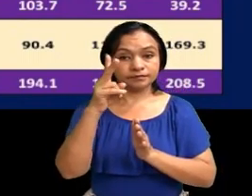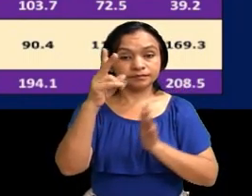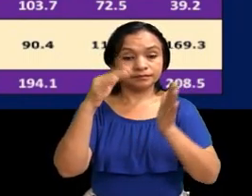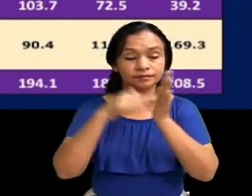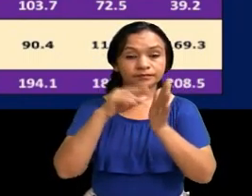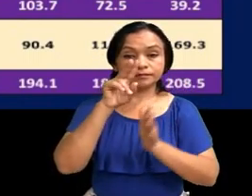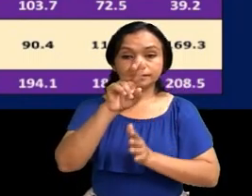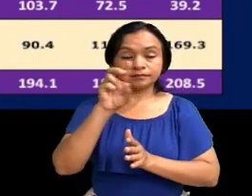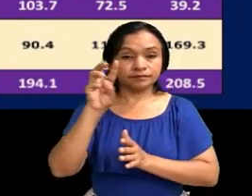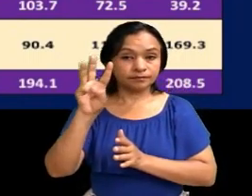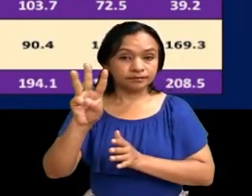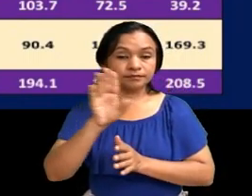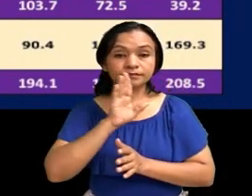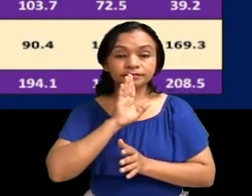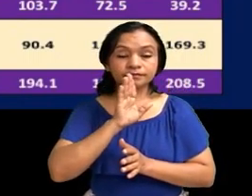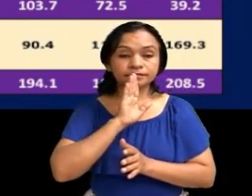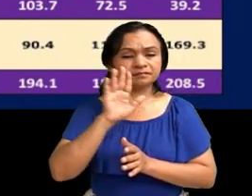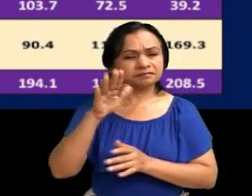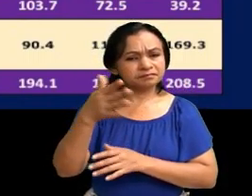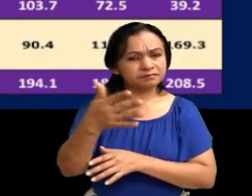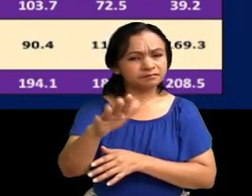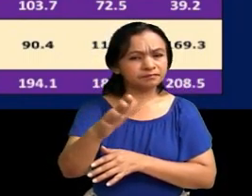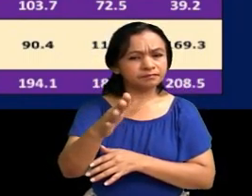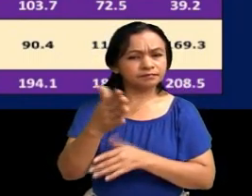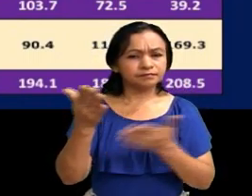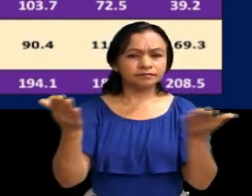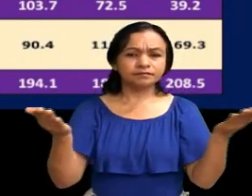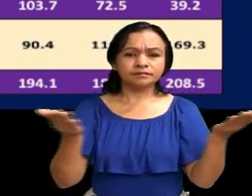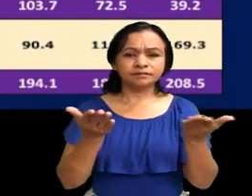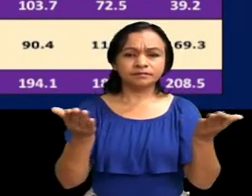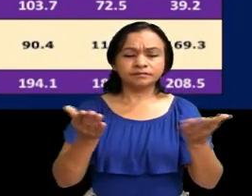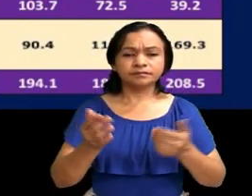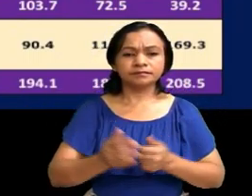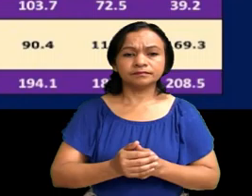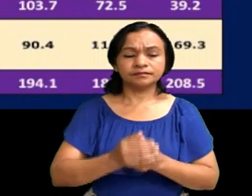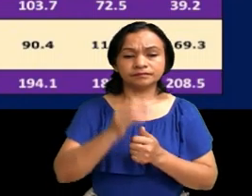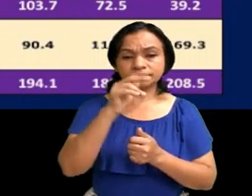2019-2023 estamos hablando de aproximadamente